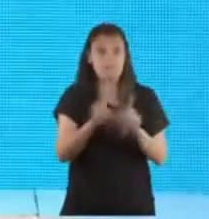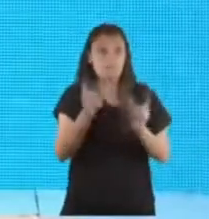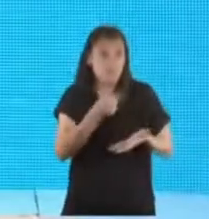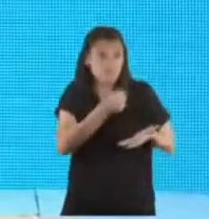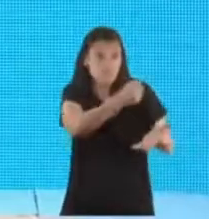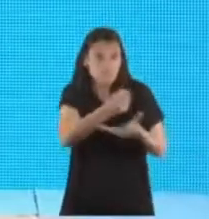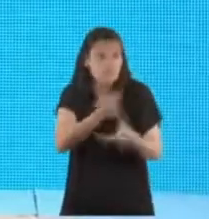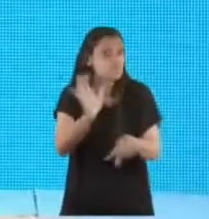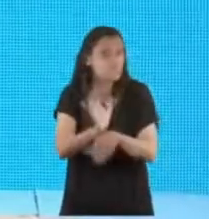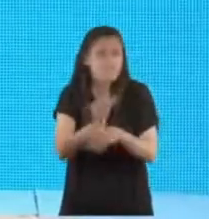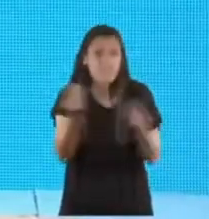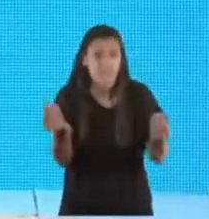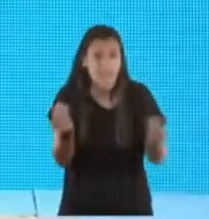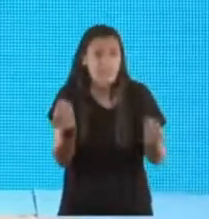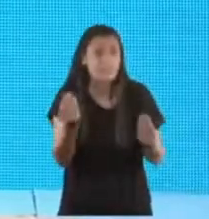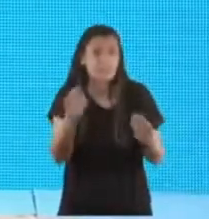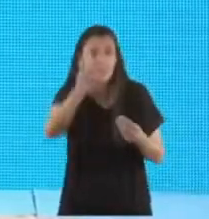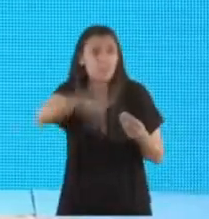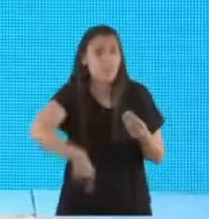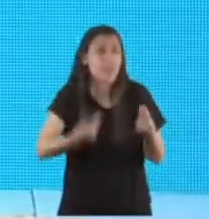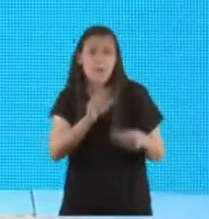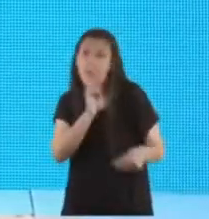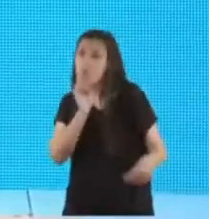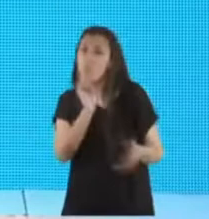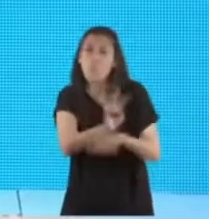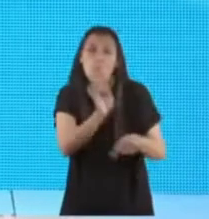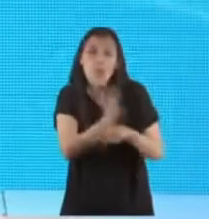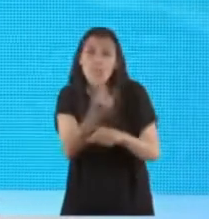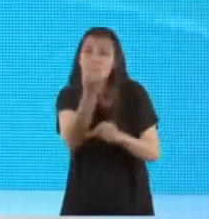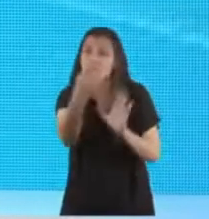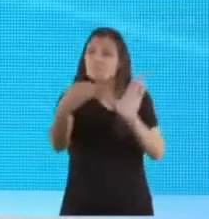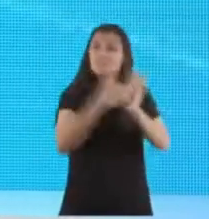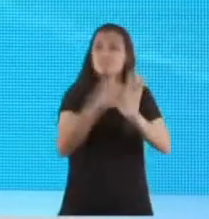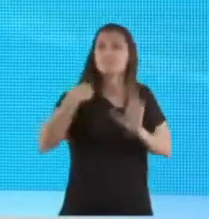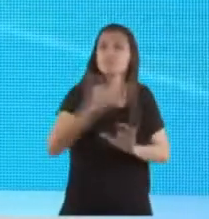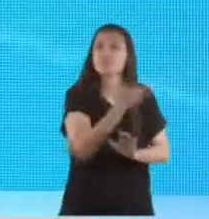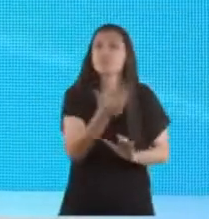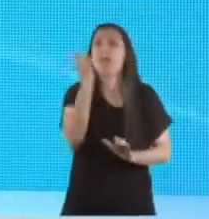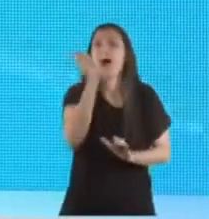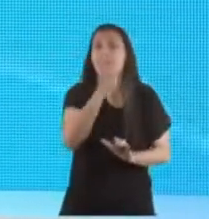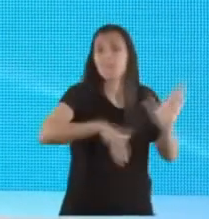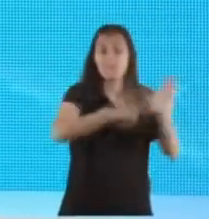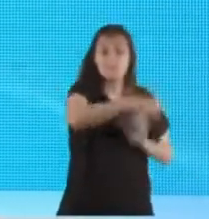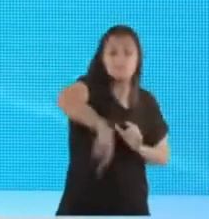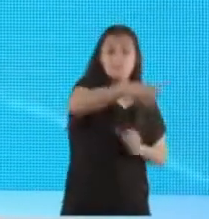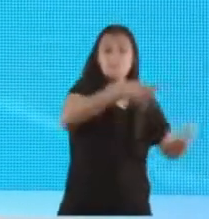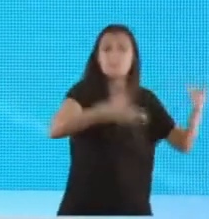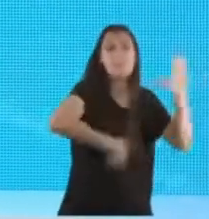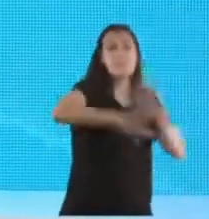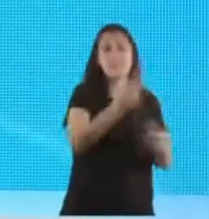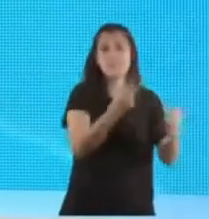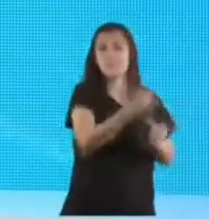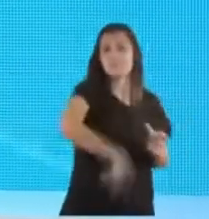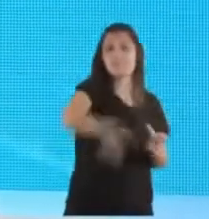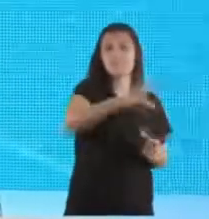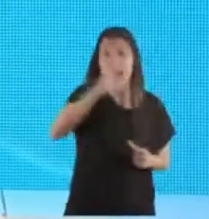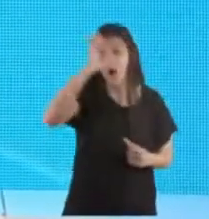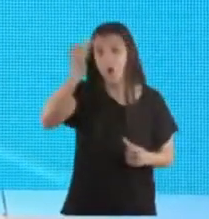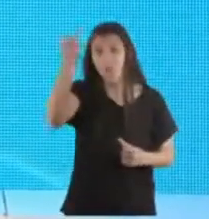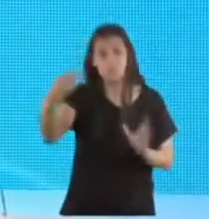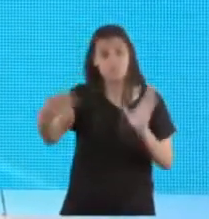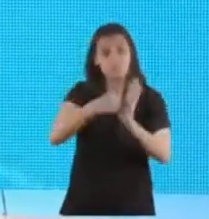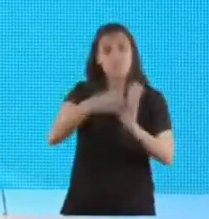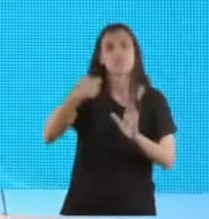eso, proteger con tarifa social a los más vulnerables, y acuérdense que tienen la tarifa